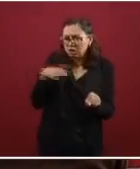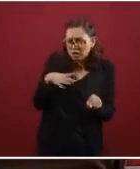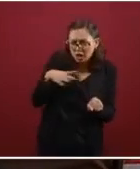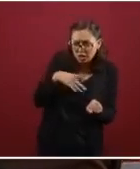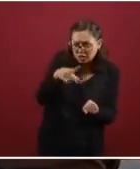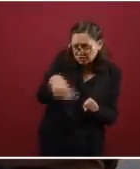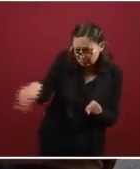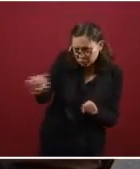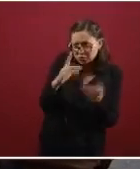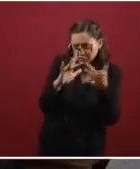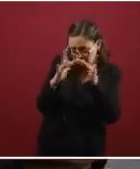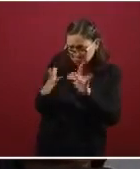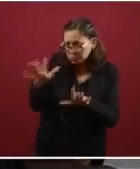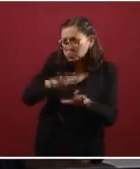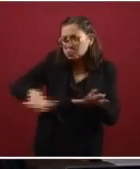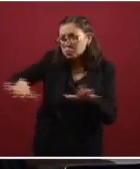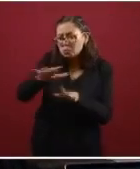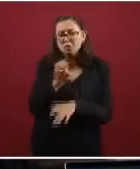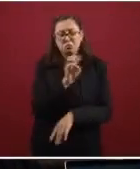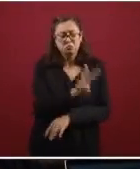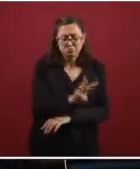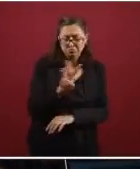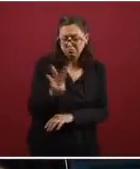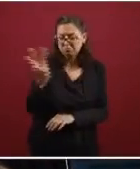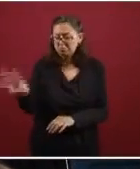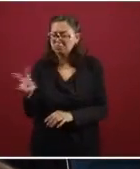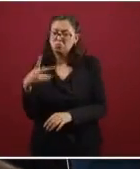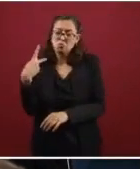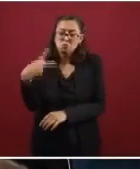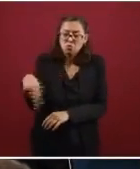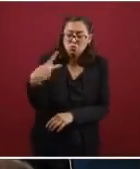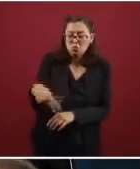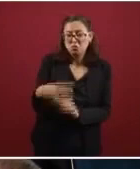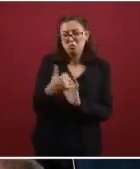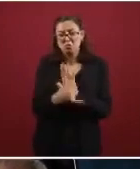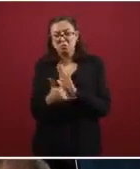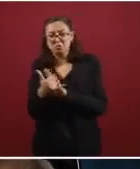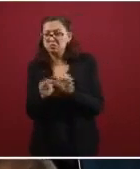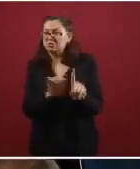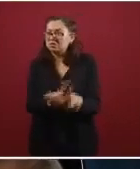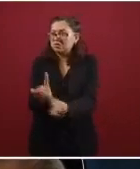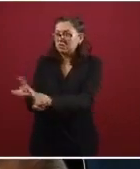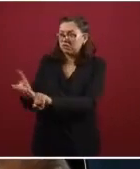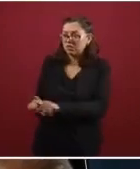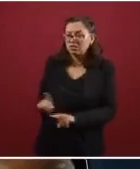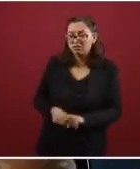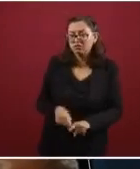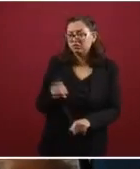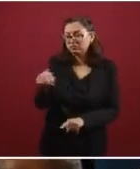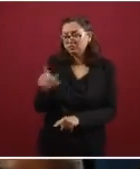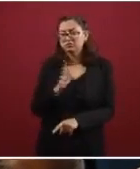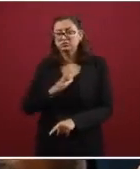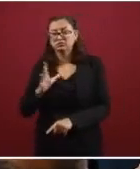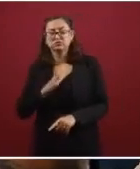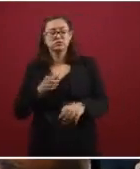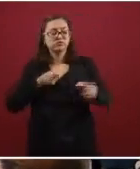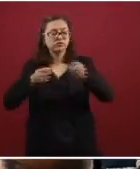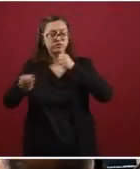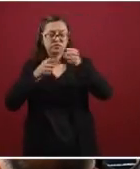hay quienes tienen sus propios medios. Puede ser un periodista y